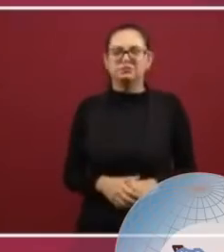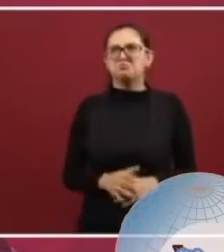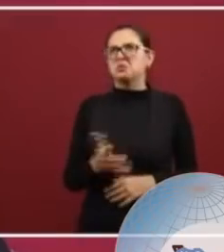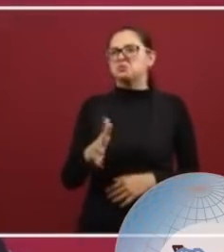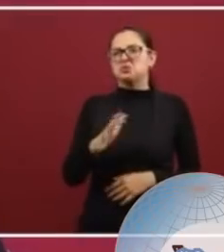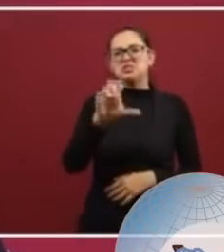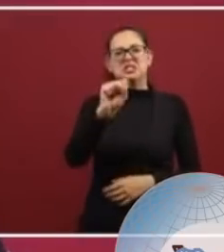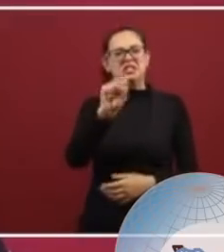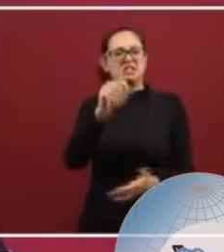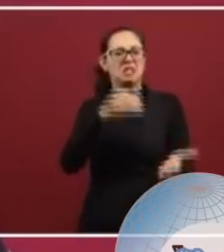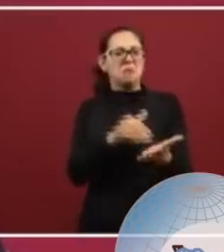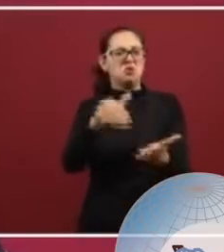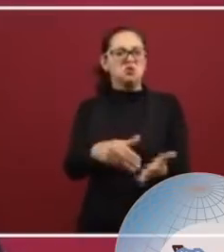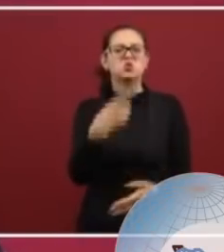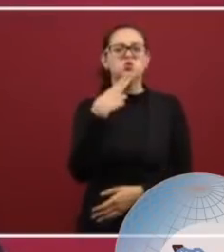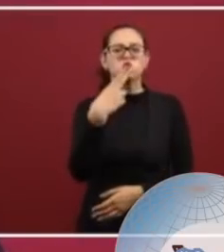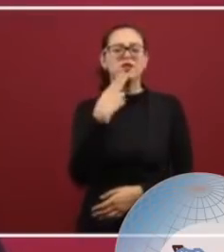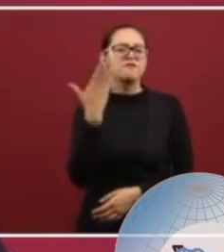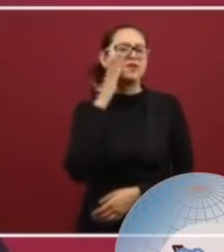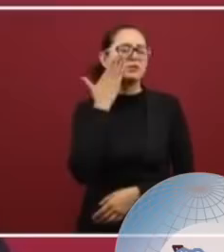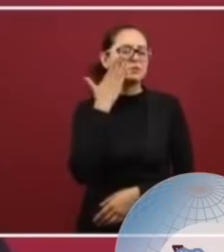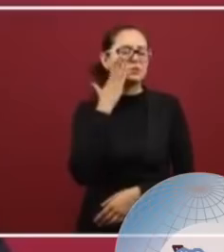millones de usuarios,